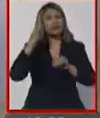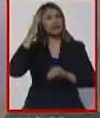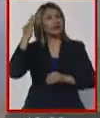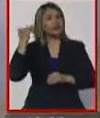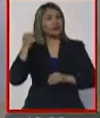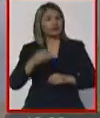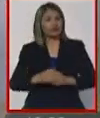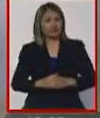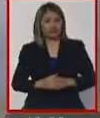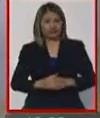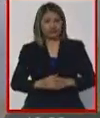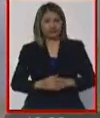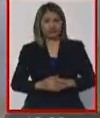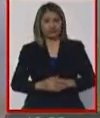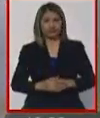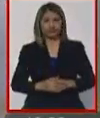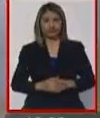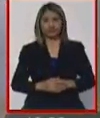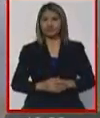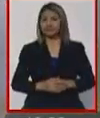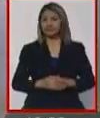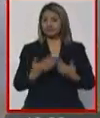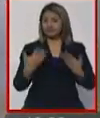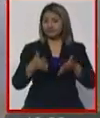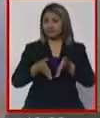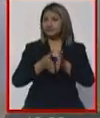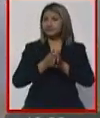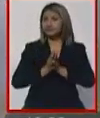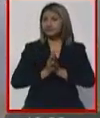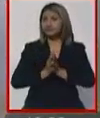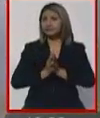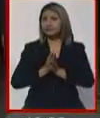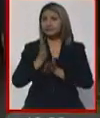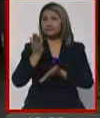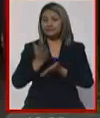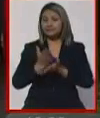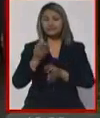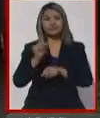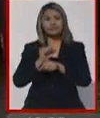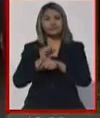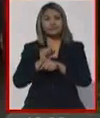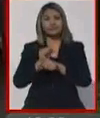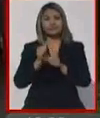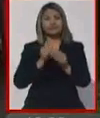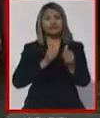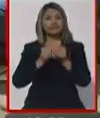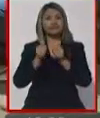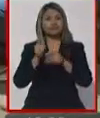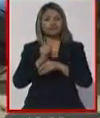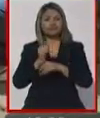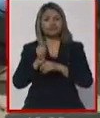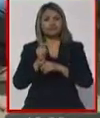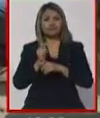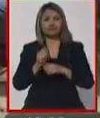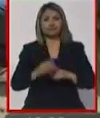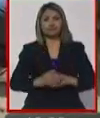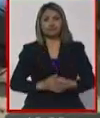pedido que, el juez nos ha pedido que paralicemos actividades administrativas y técnicas.